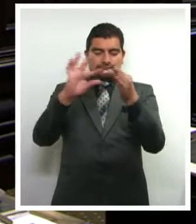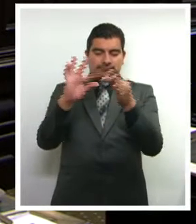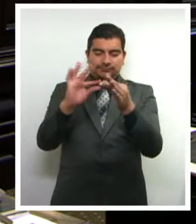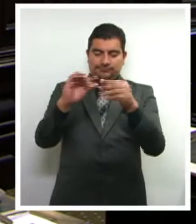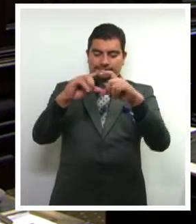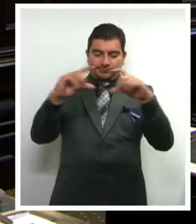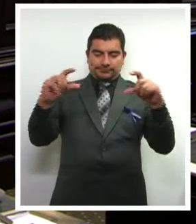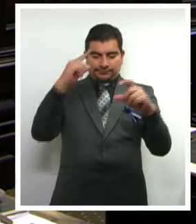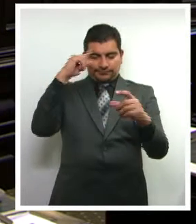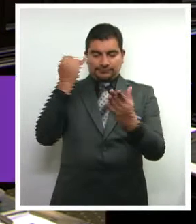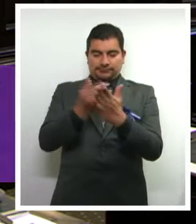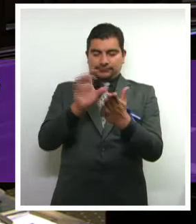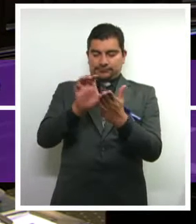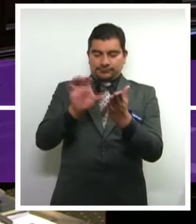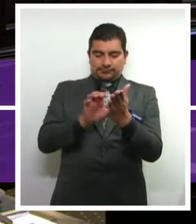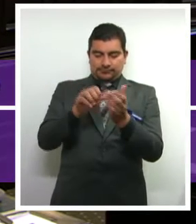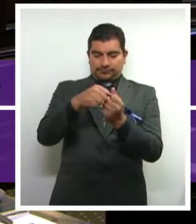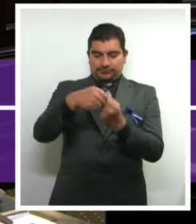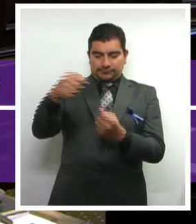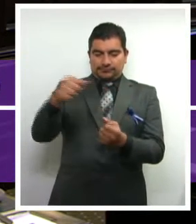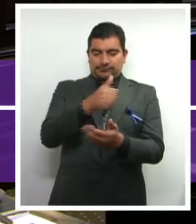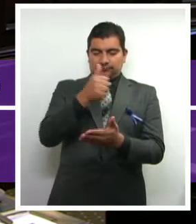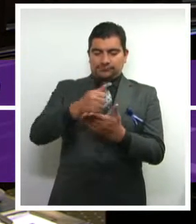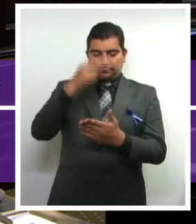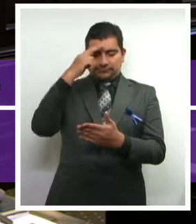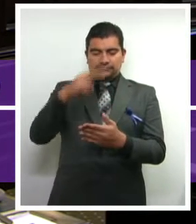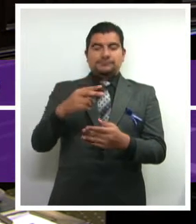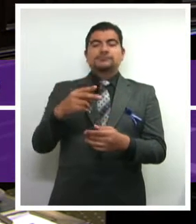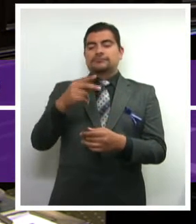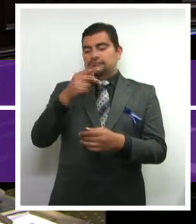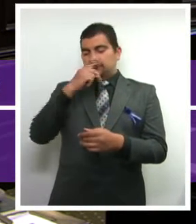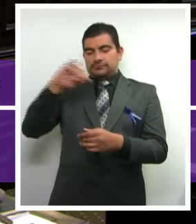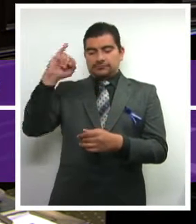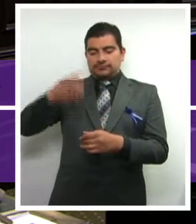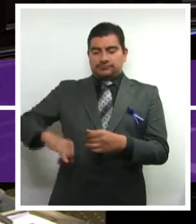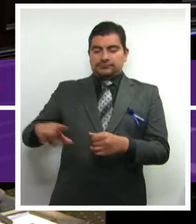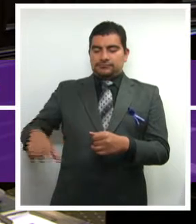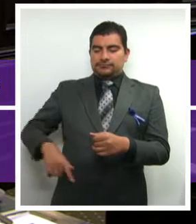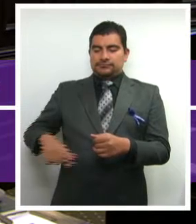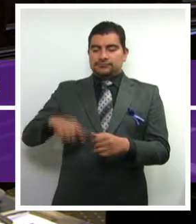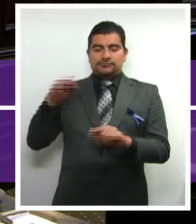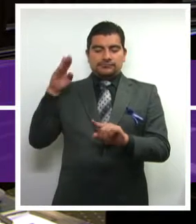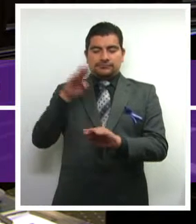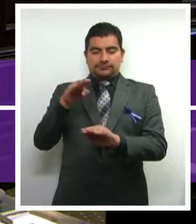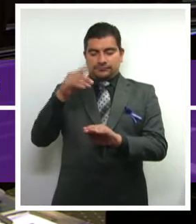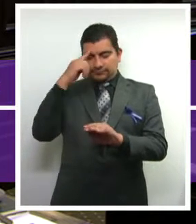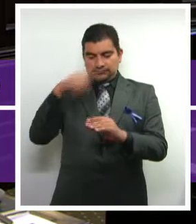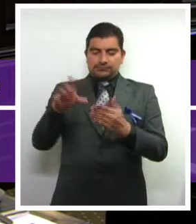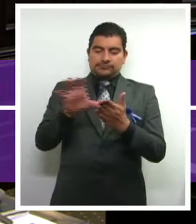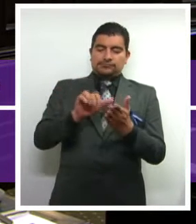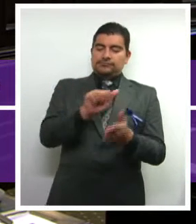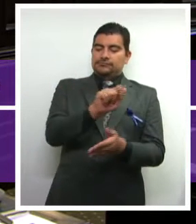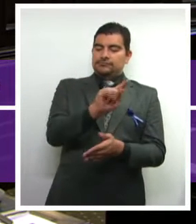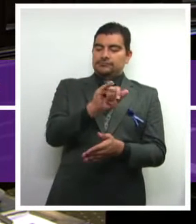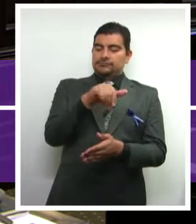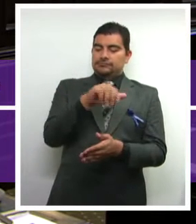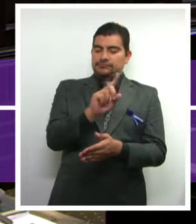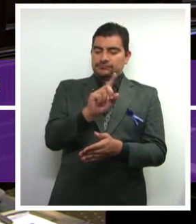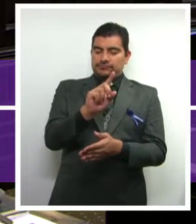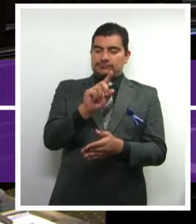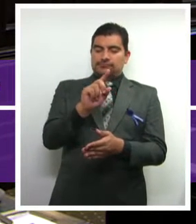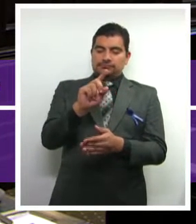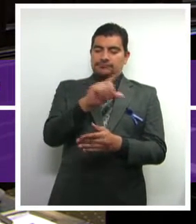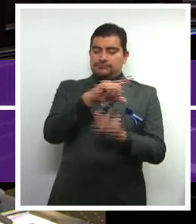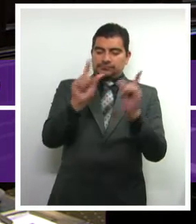de Constitución Política de la Ciudad de México propuesto por el jefe de gobierno en materia de austeridad republicana a